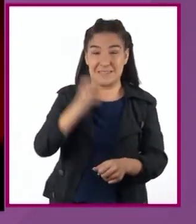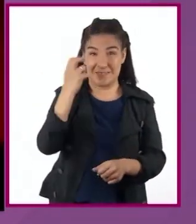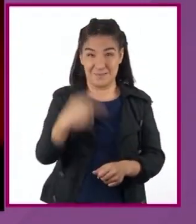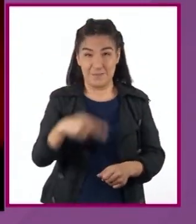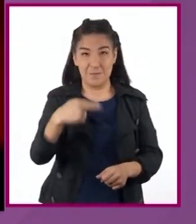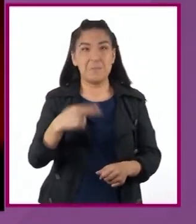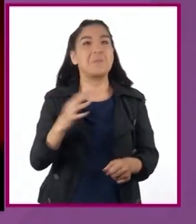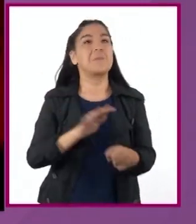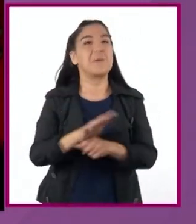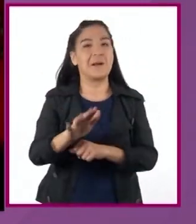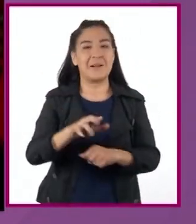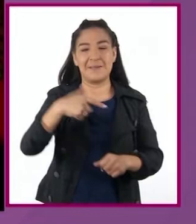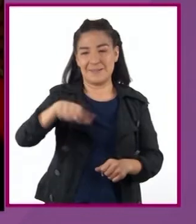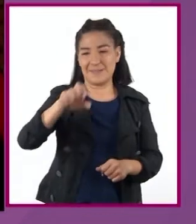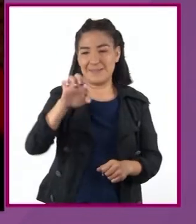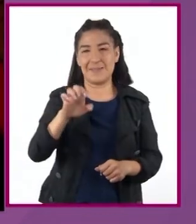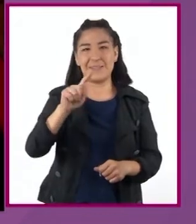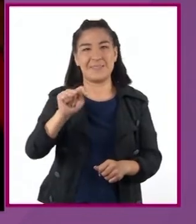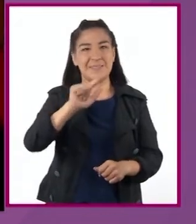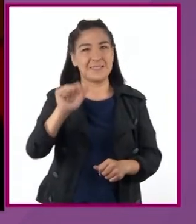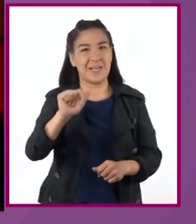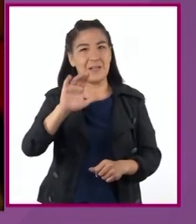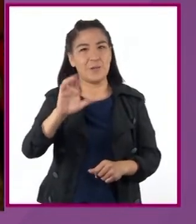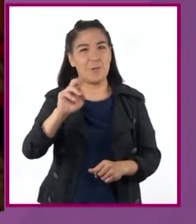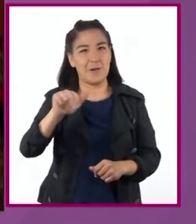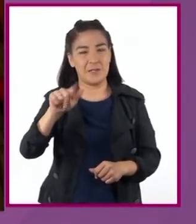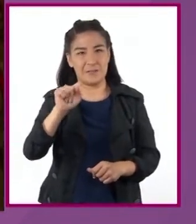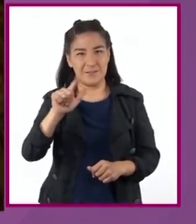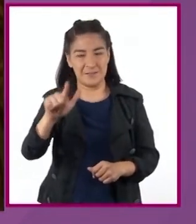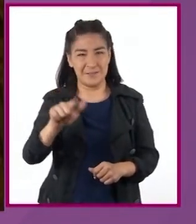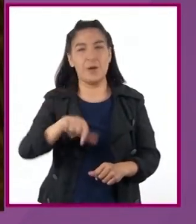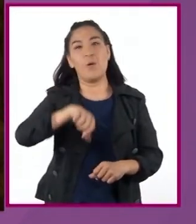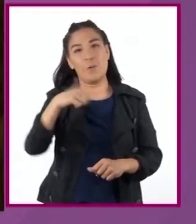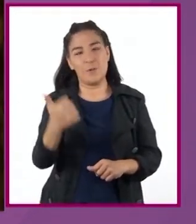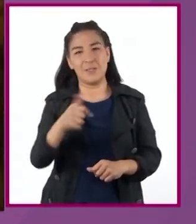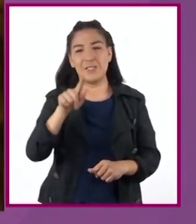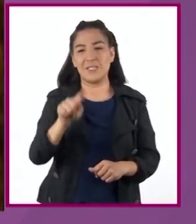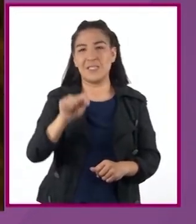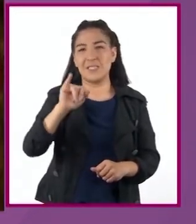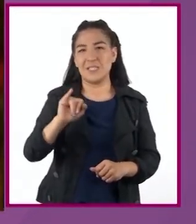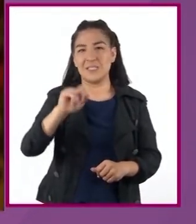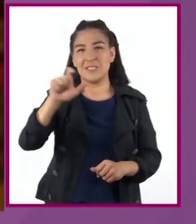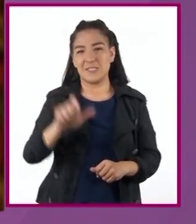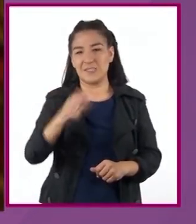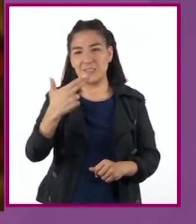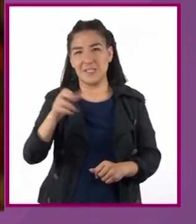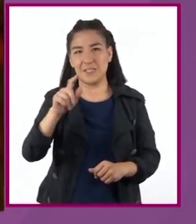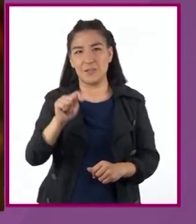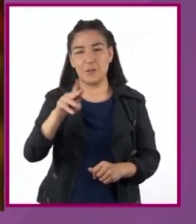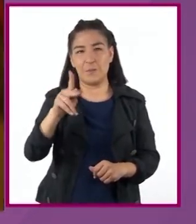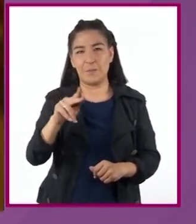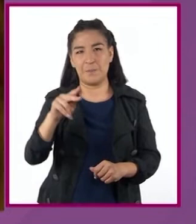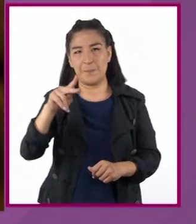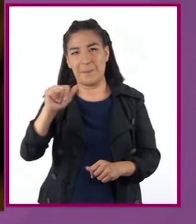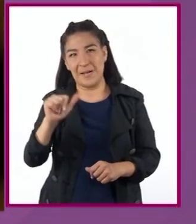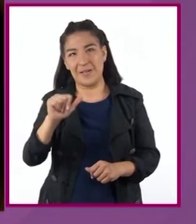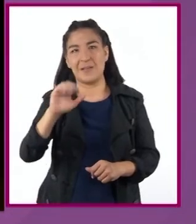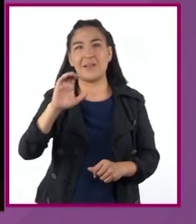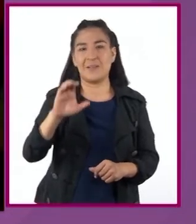eran Quetzalcóatl y Xipetotec, llamado también el Tezcatlipoca